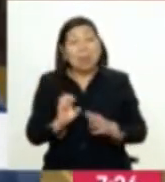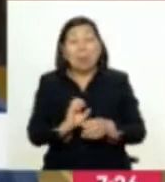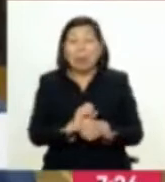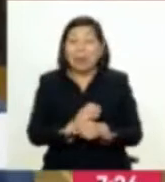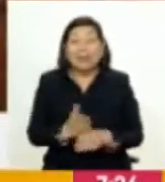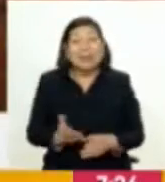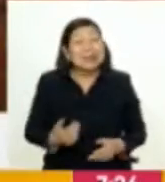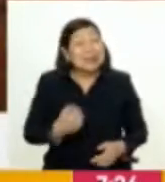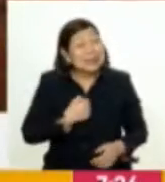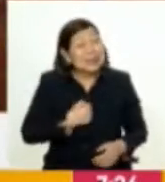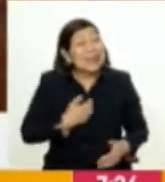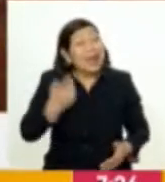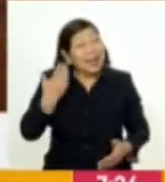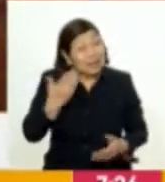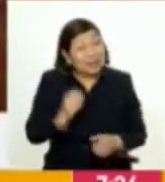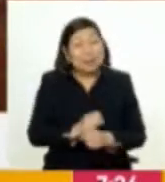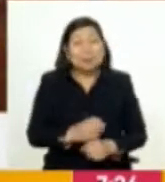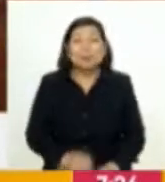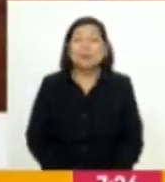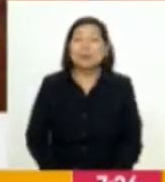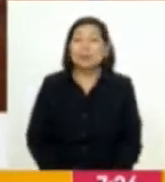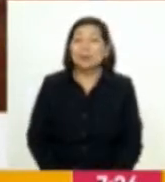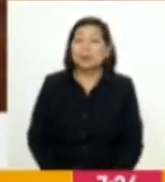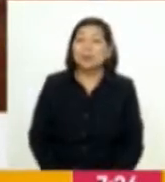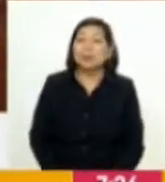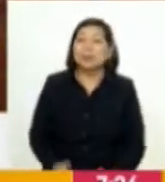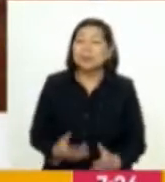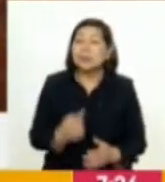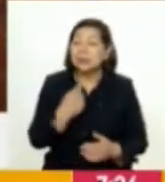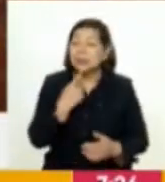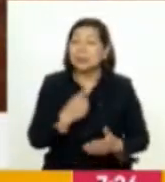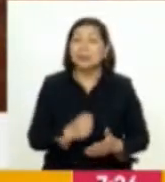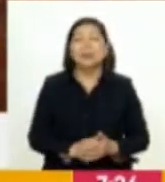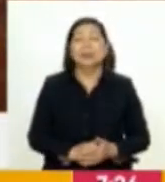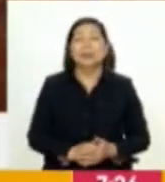pasado con el COVID, ¿no? Leo el segundo párrafo que quería,